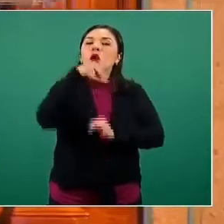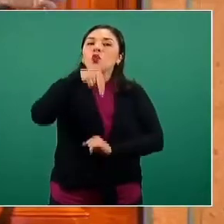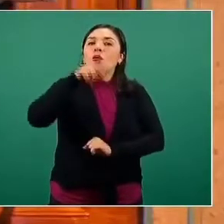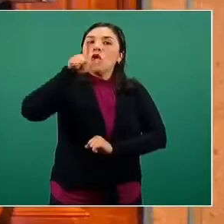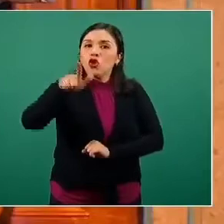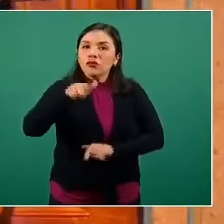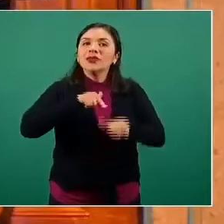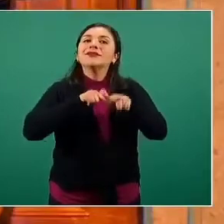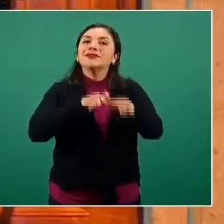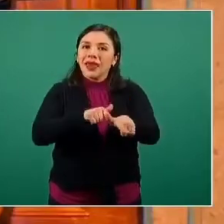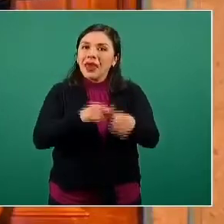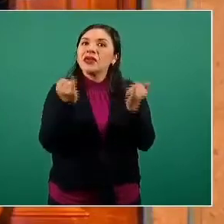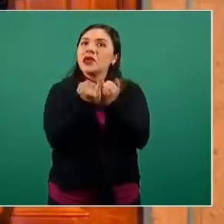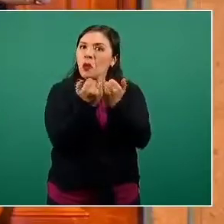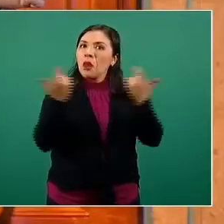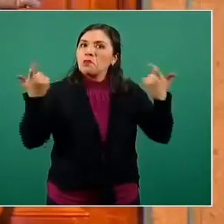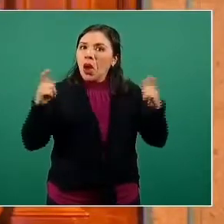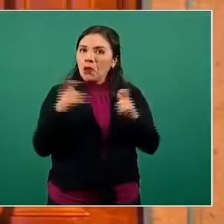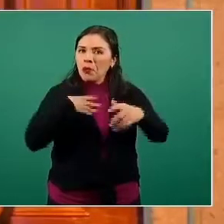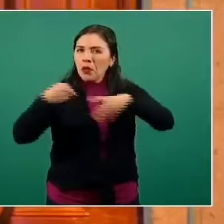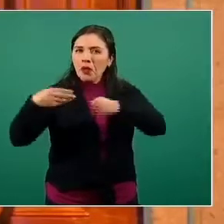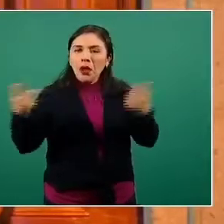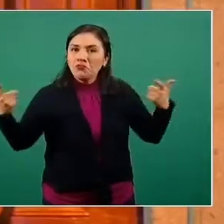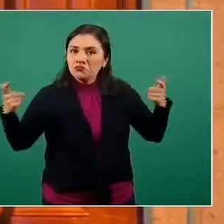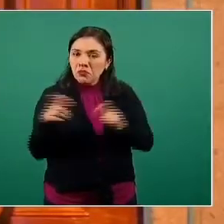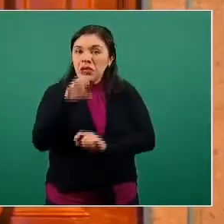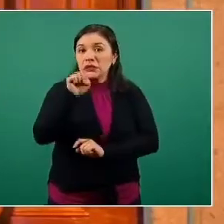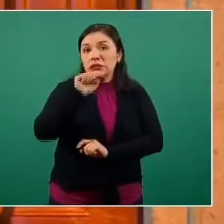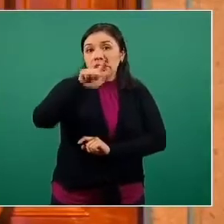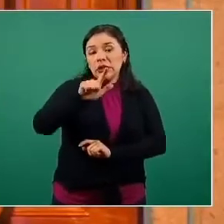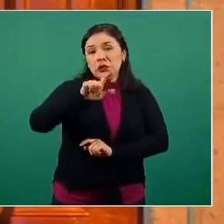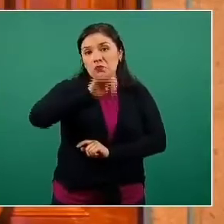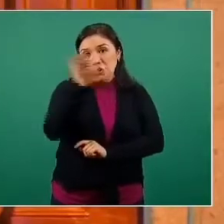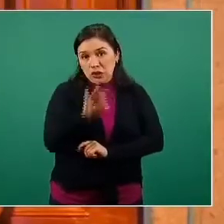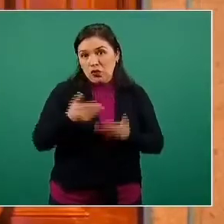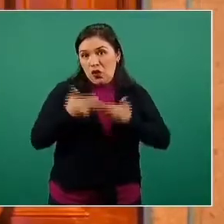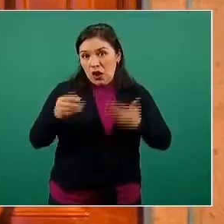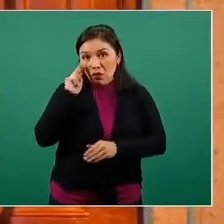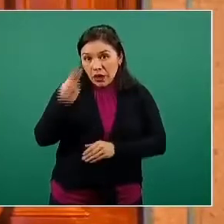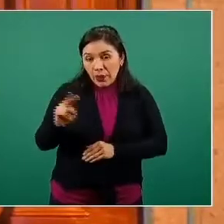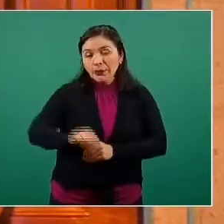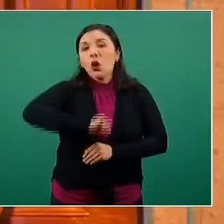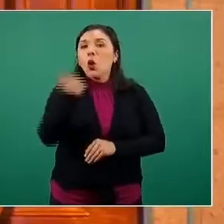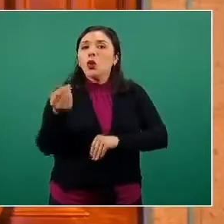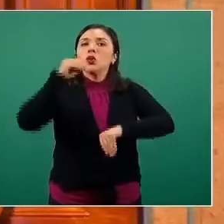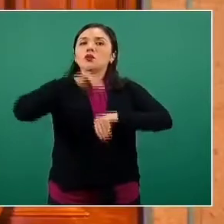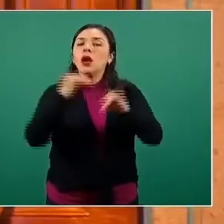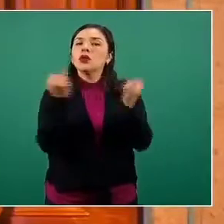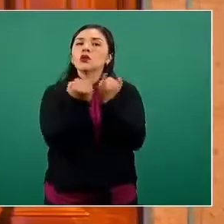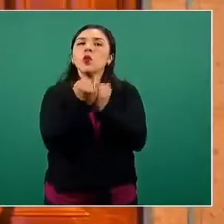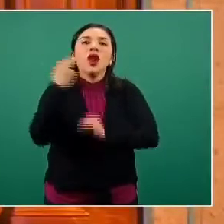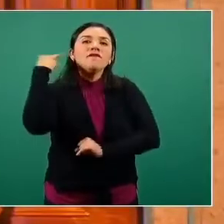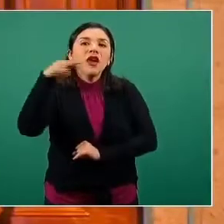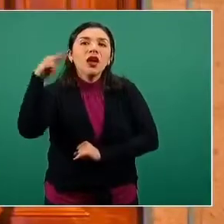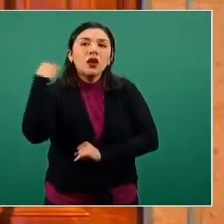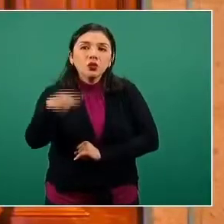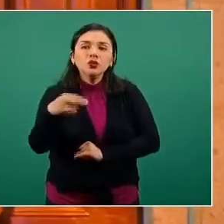que continúa con su disminución de la ocupación, 67% ahora, y se suma Veracruz con